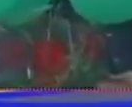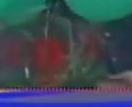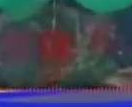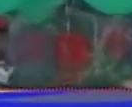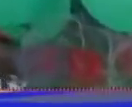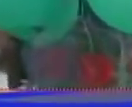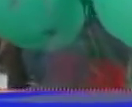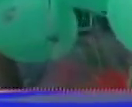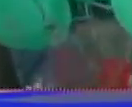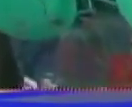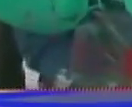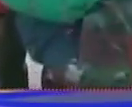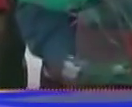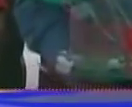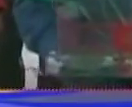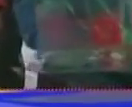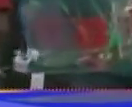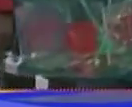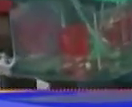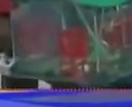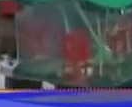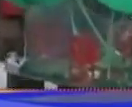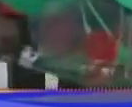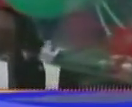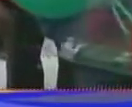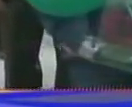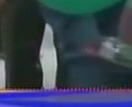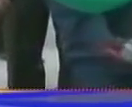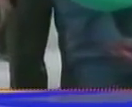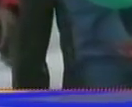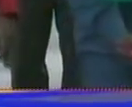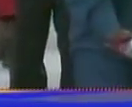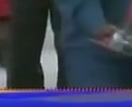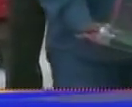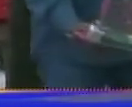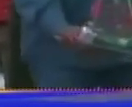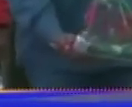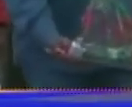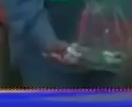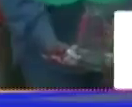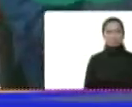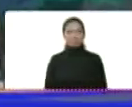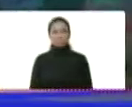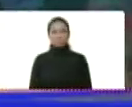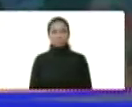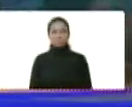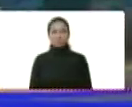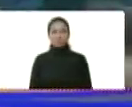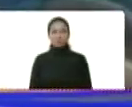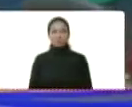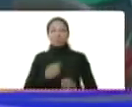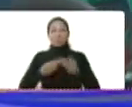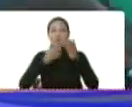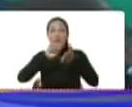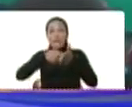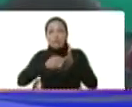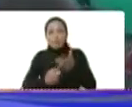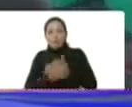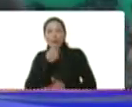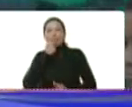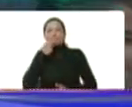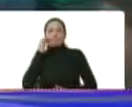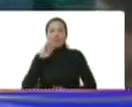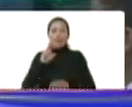de esta comunidad a los más hermosos que tenemos, Silvia, los niños y niñas, lo más hermoso que